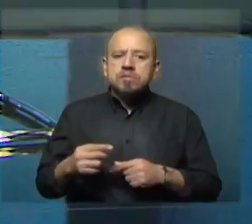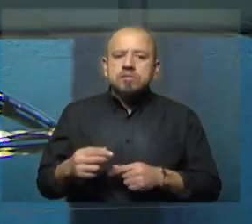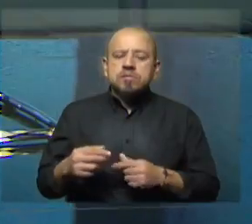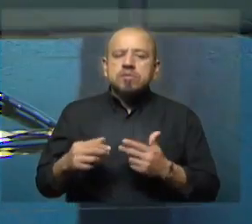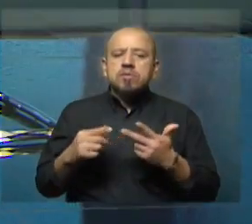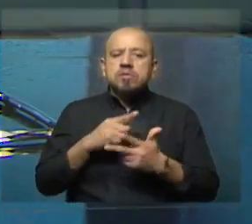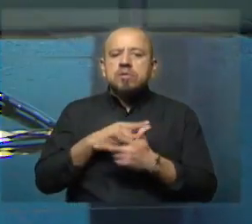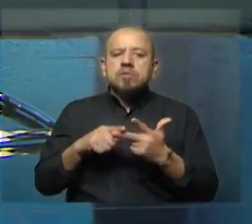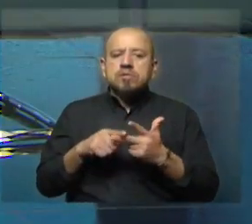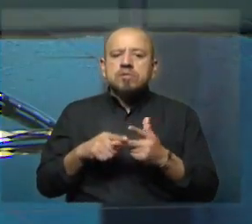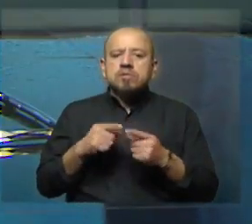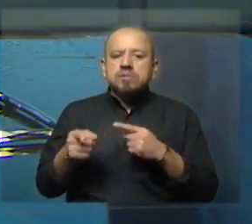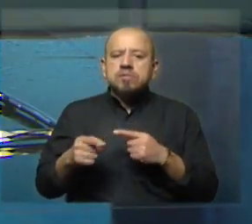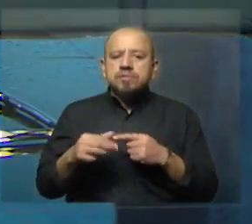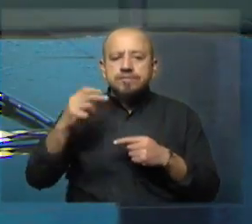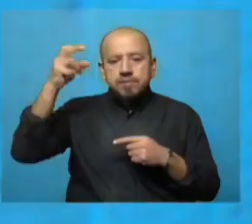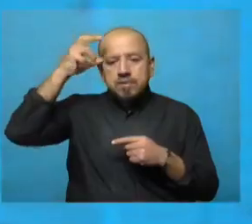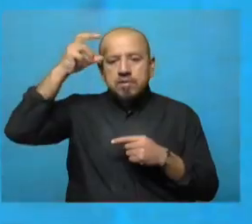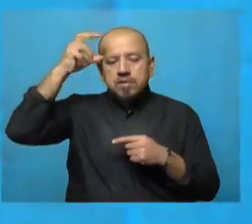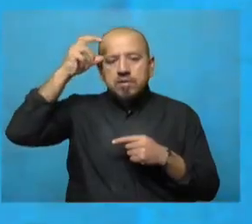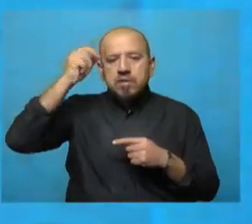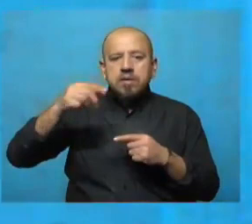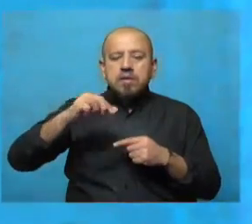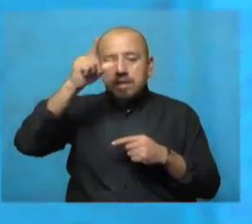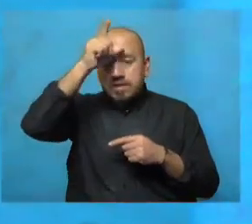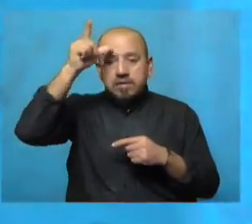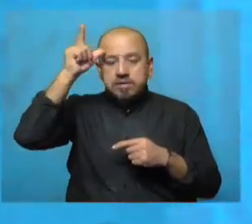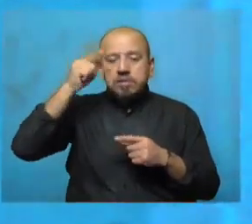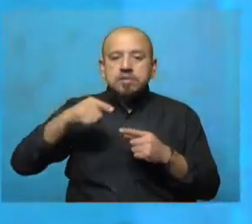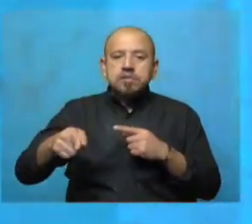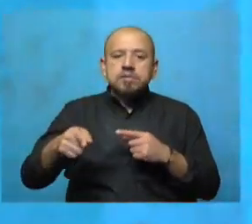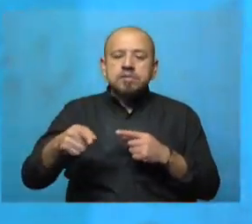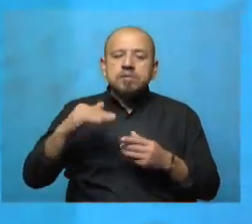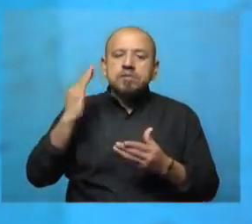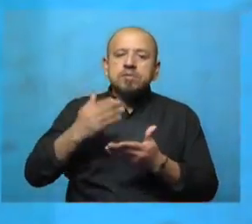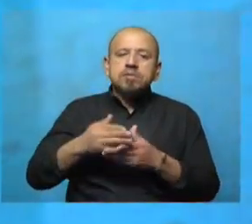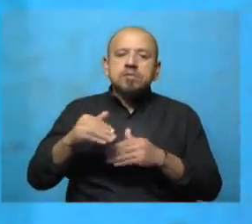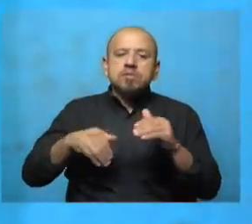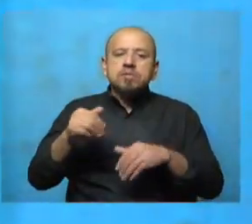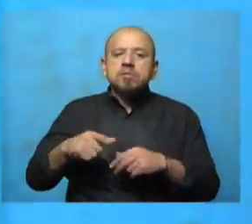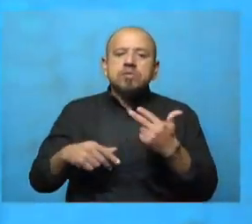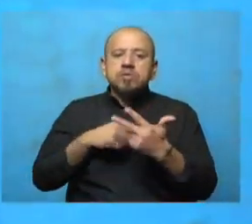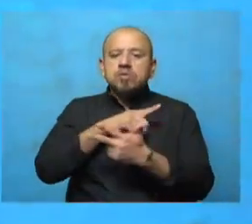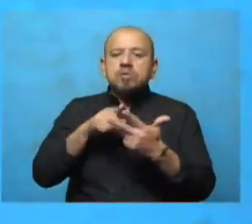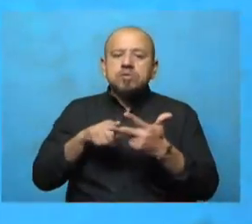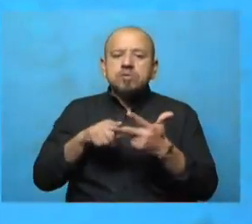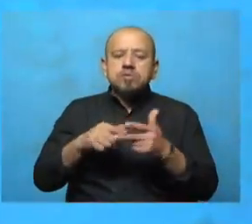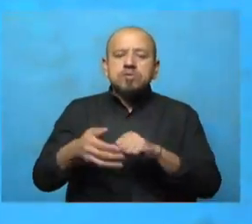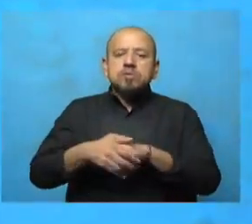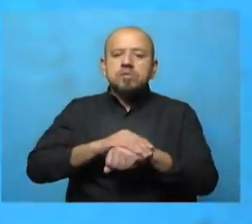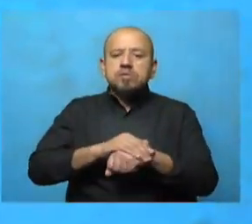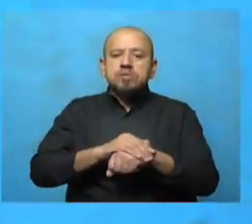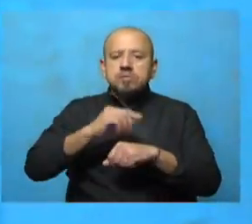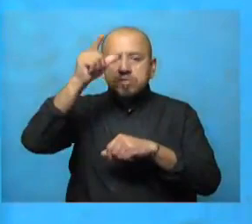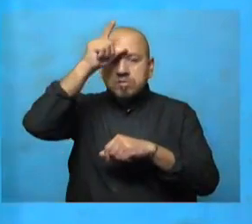civiles la calle y en la última elección también con los tres o sea Daniel Martínez la